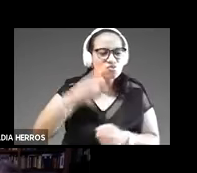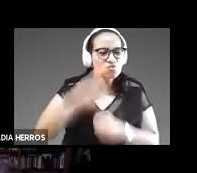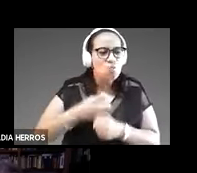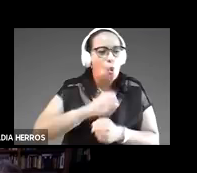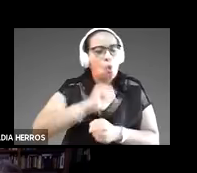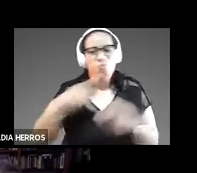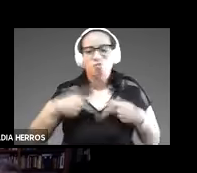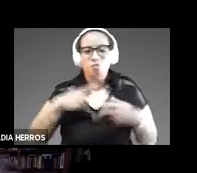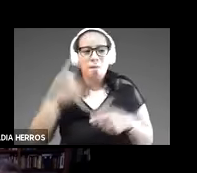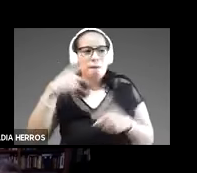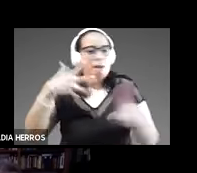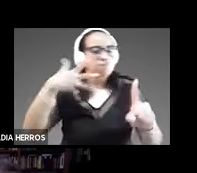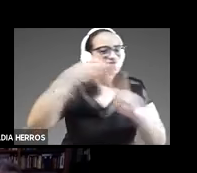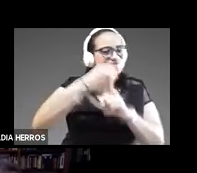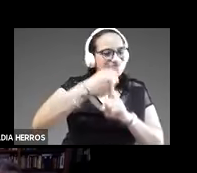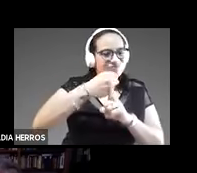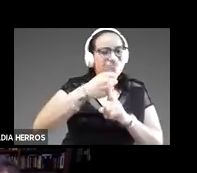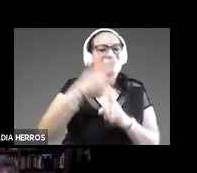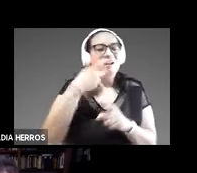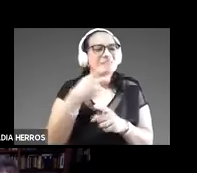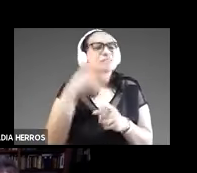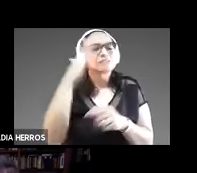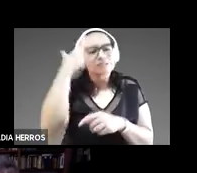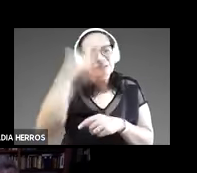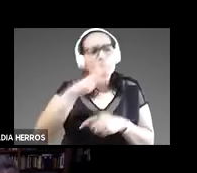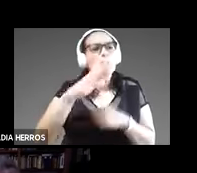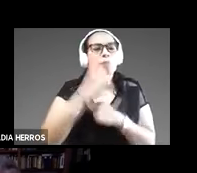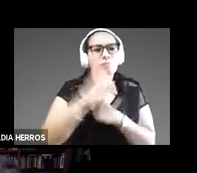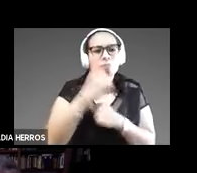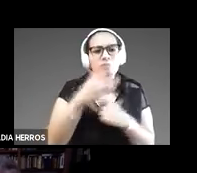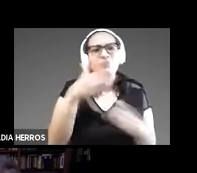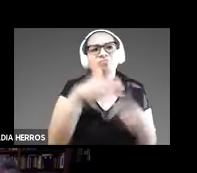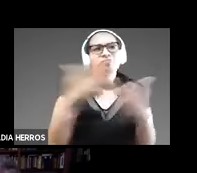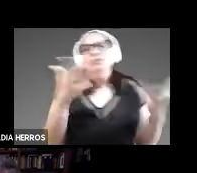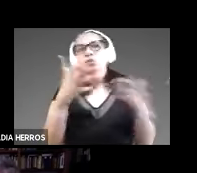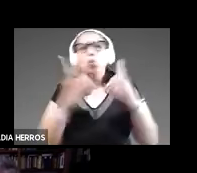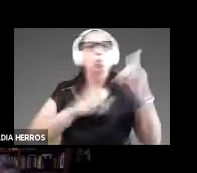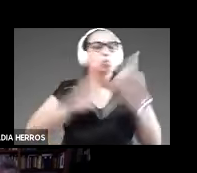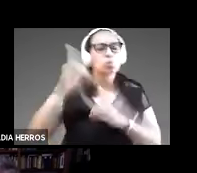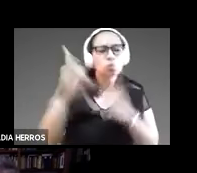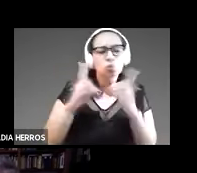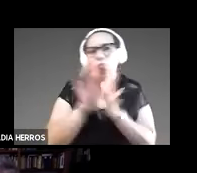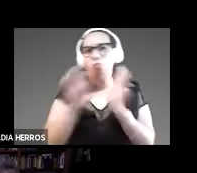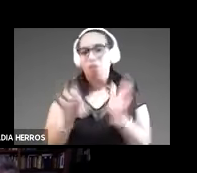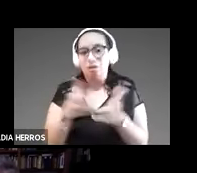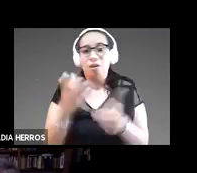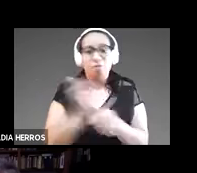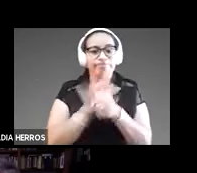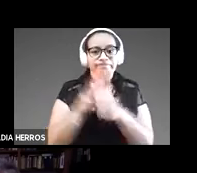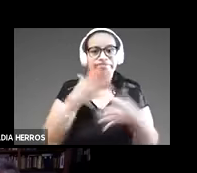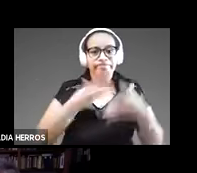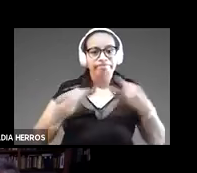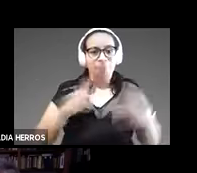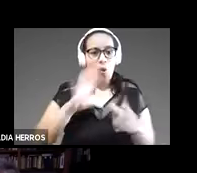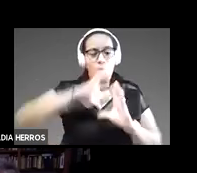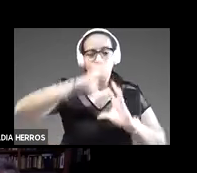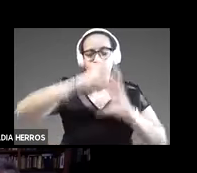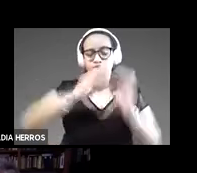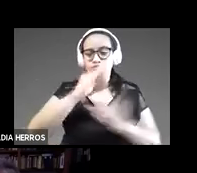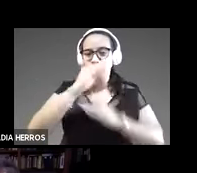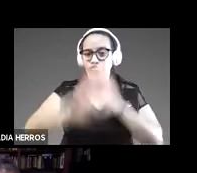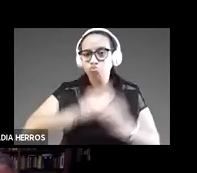ante los desafíos que ofrece la incertidumbre. Incertidumbre que va desde una pandemia global,